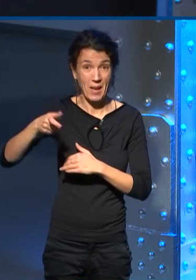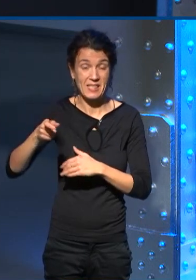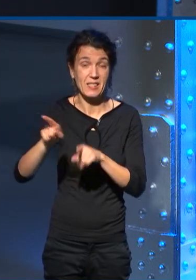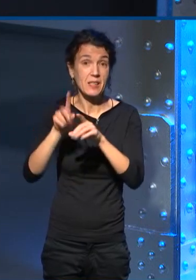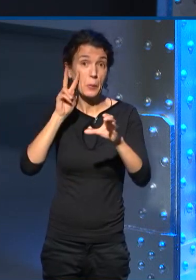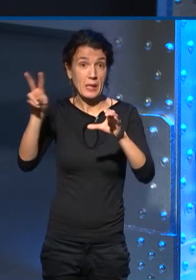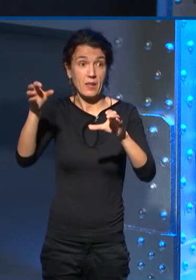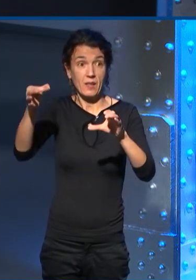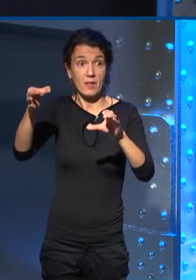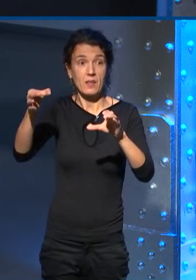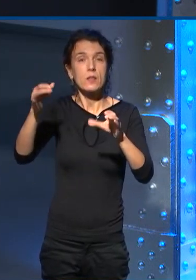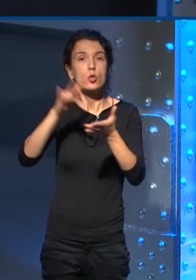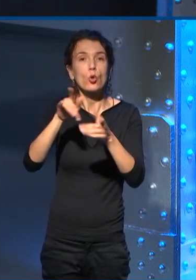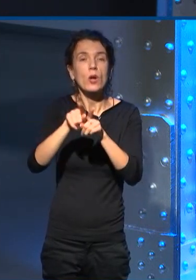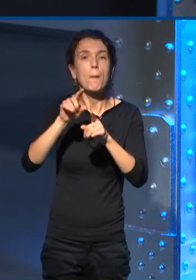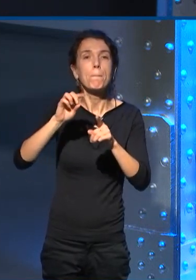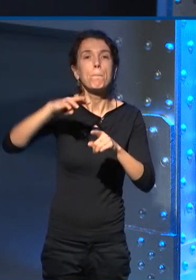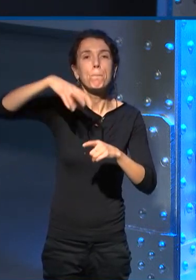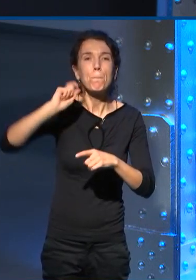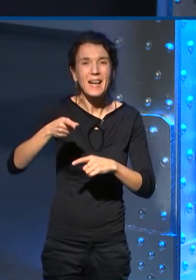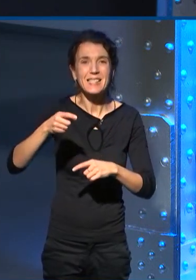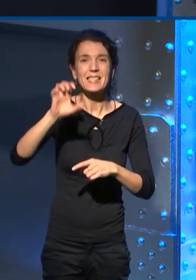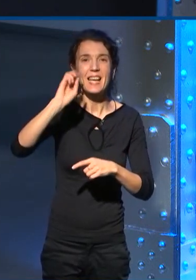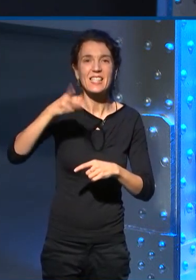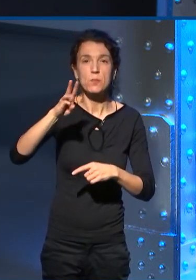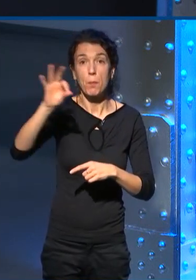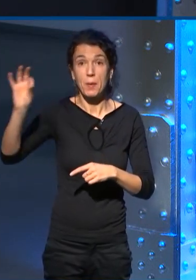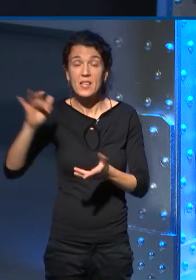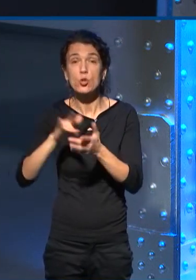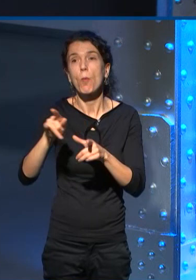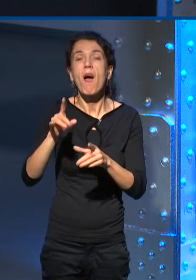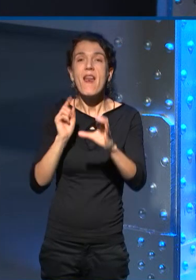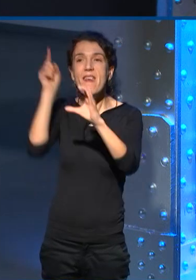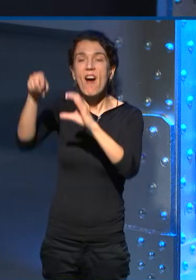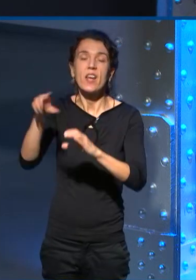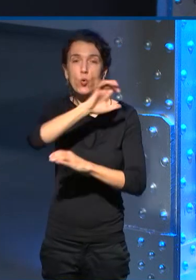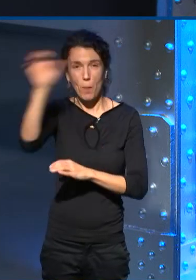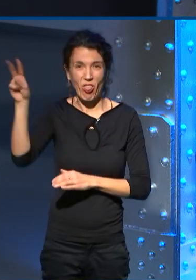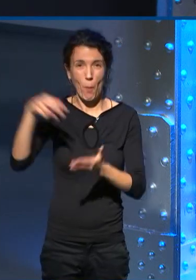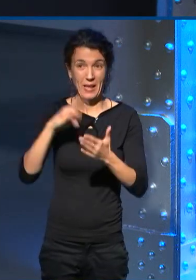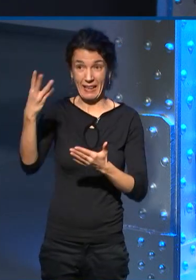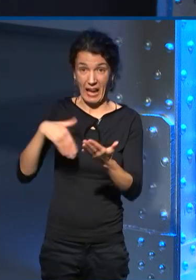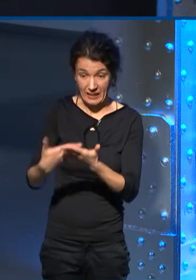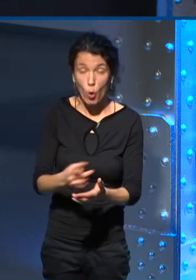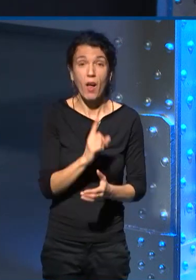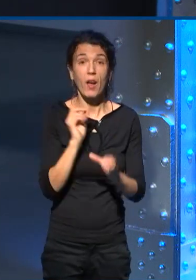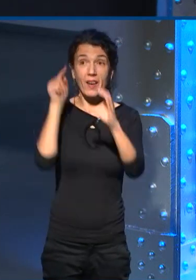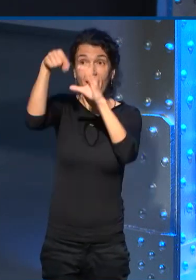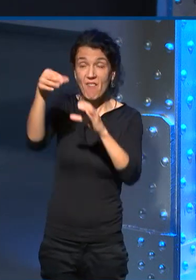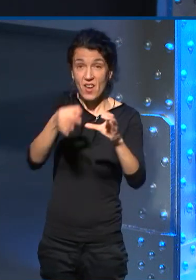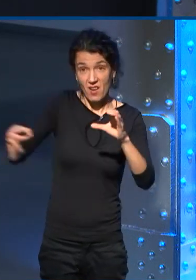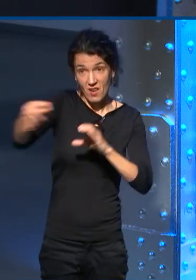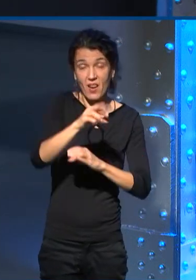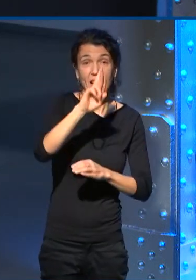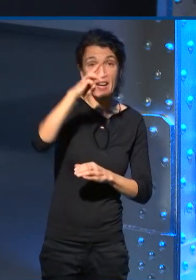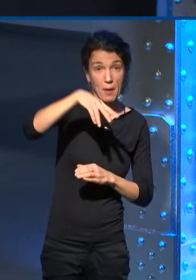volverá a aparecer por aquí, es Mars Express, que es la nave europea que está allí desde 2003. Las otras dos naves que aparecen, MRO y